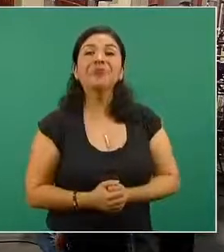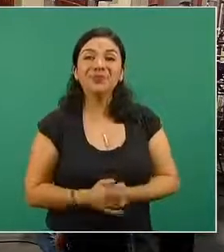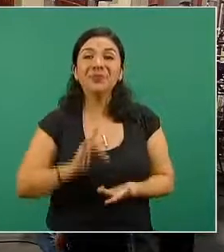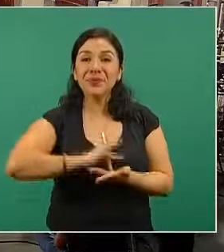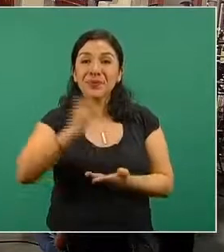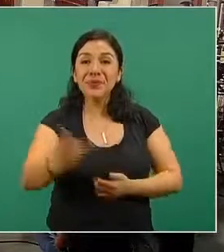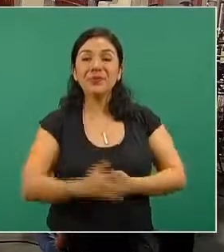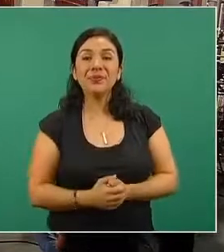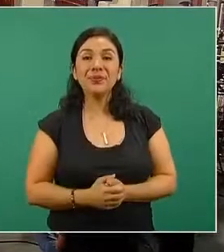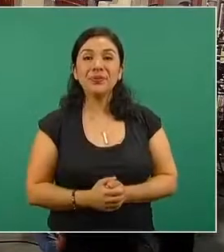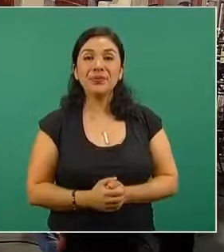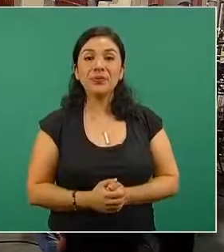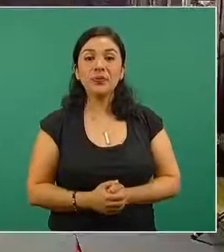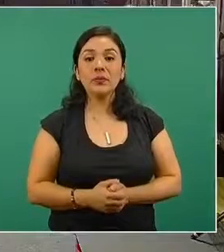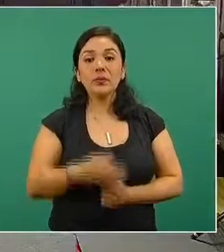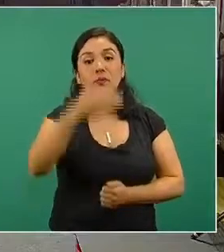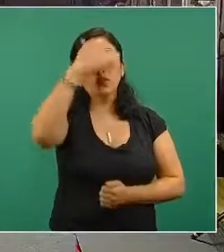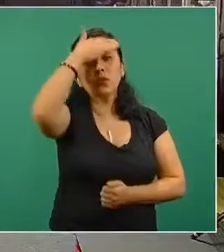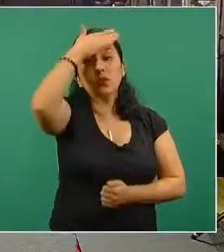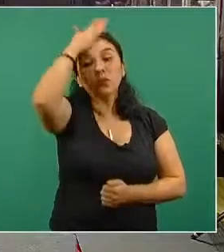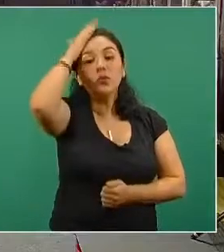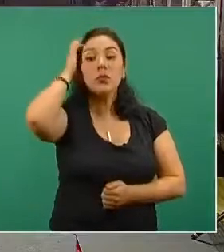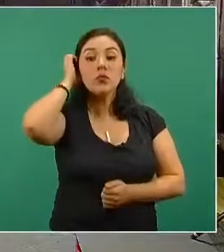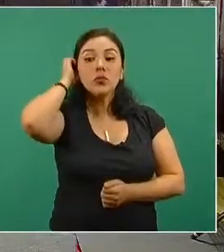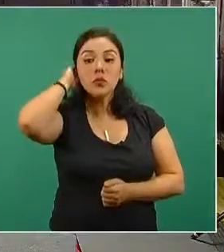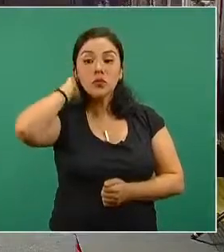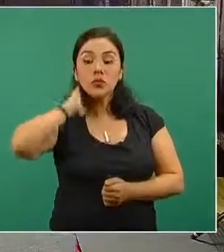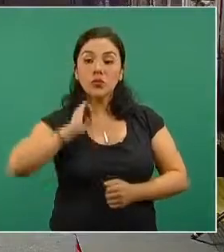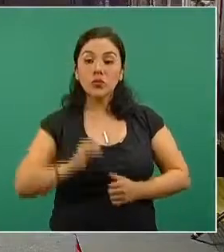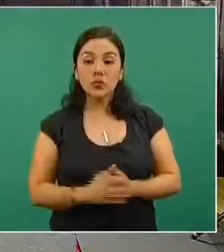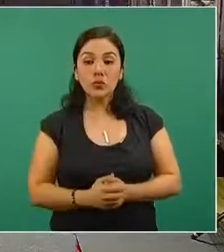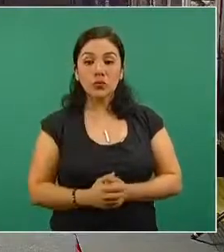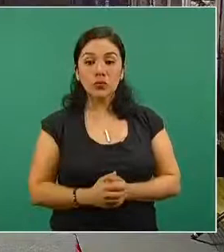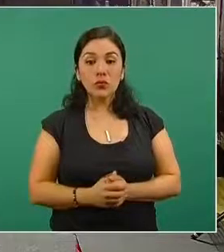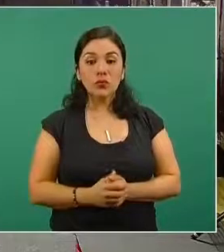Gracias, doctor. Adelante, por favor.